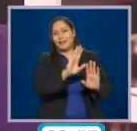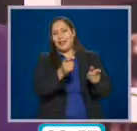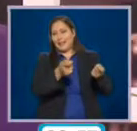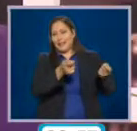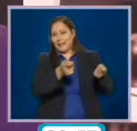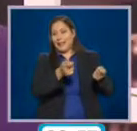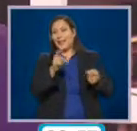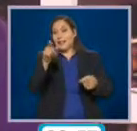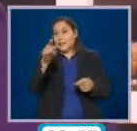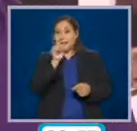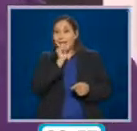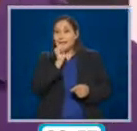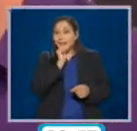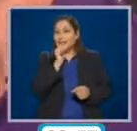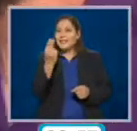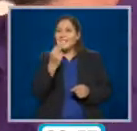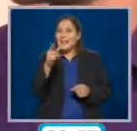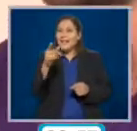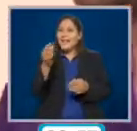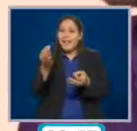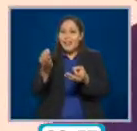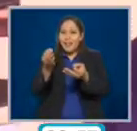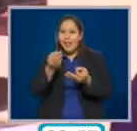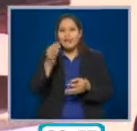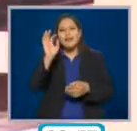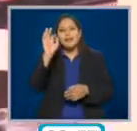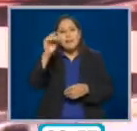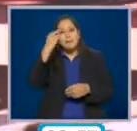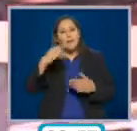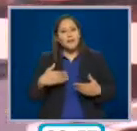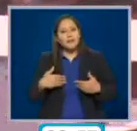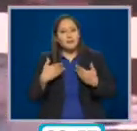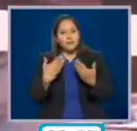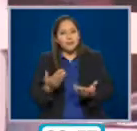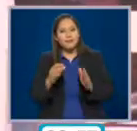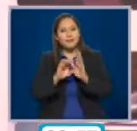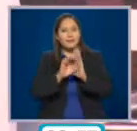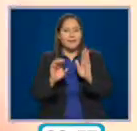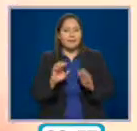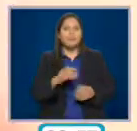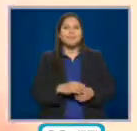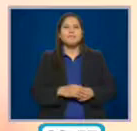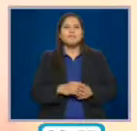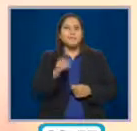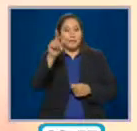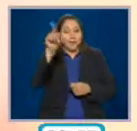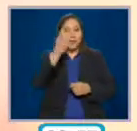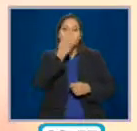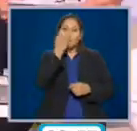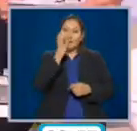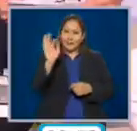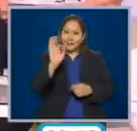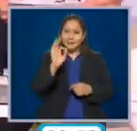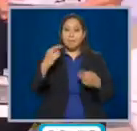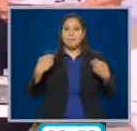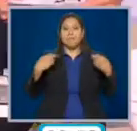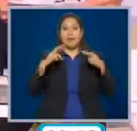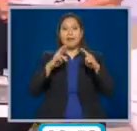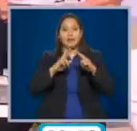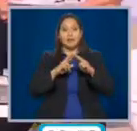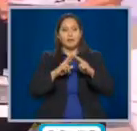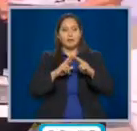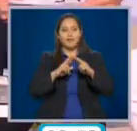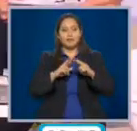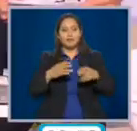quien no, tienes que provocar que esto suceda. Claro. Hay personas que, por ejemplo, les habrá pasado en la escuela que los profesores tienden mucho